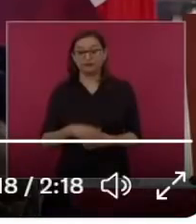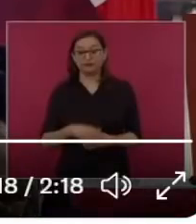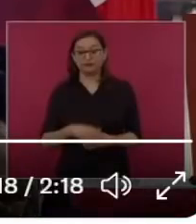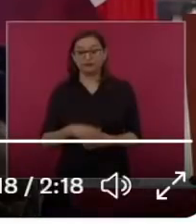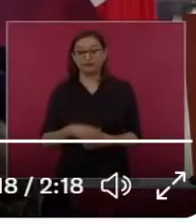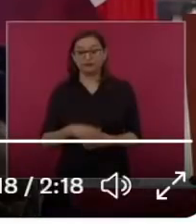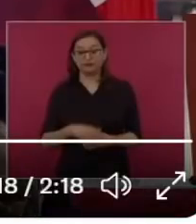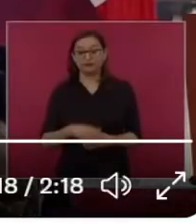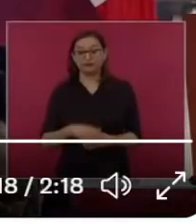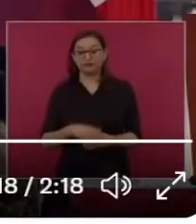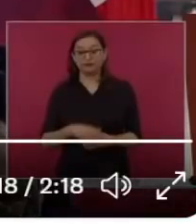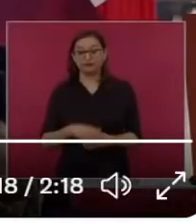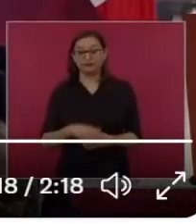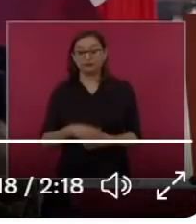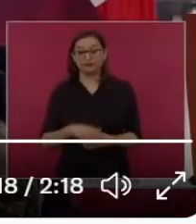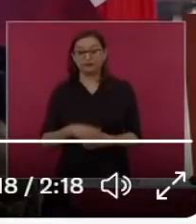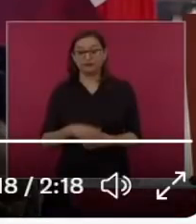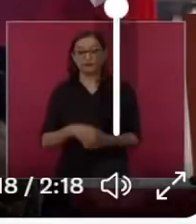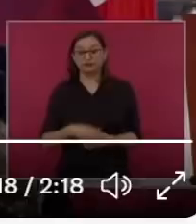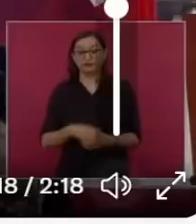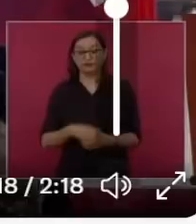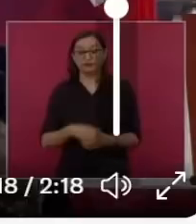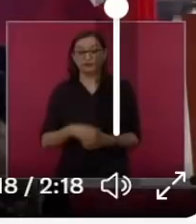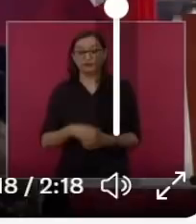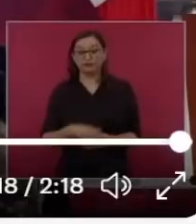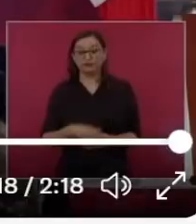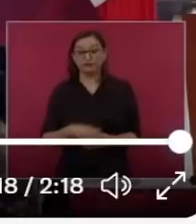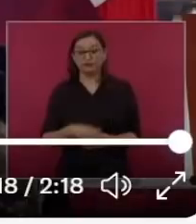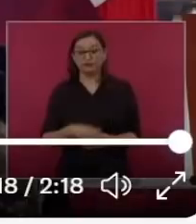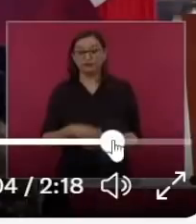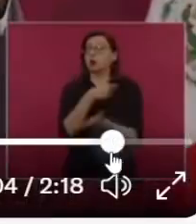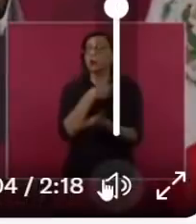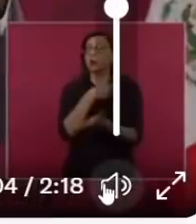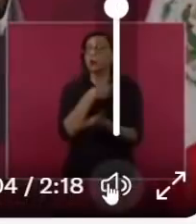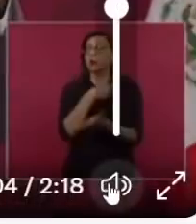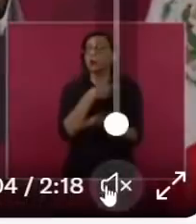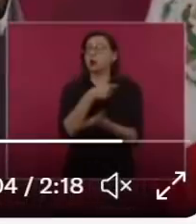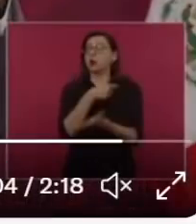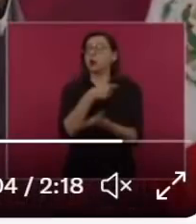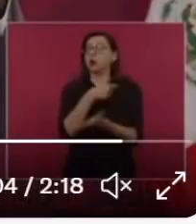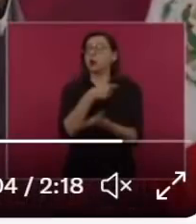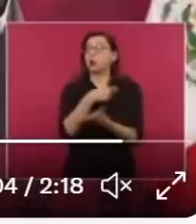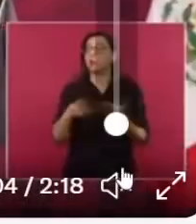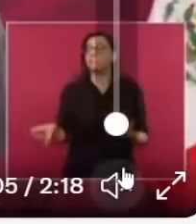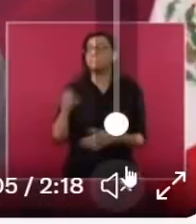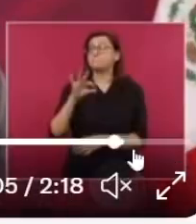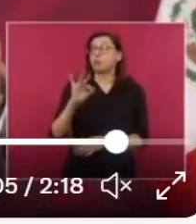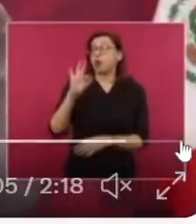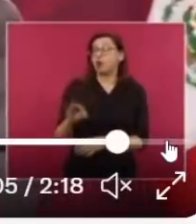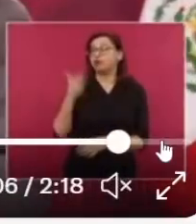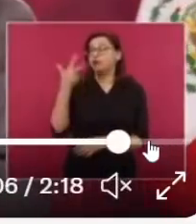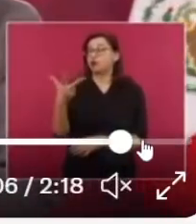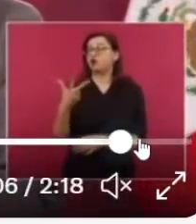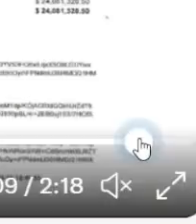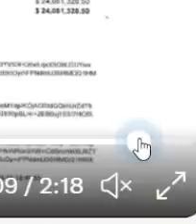pues solo tiene mis estimados perdonados esto es lo que ella hizo enojar al inai por exhibir esta factura